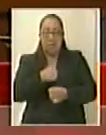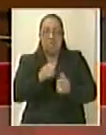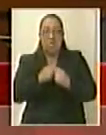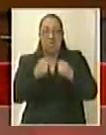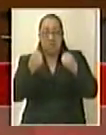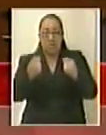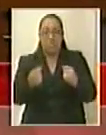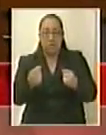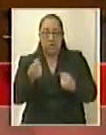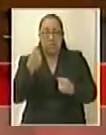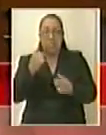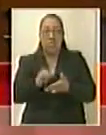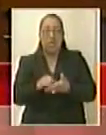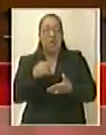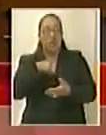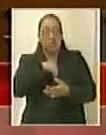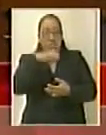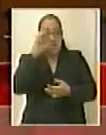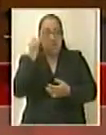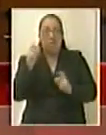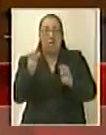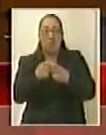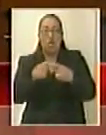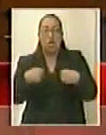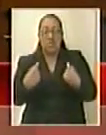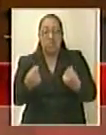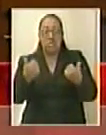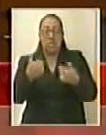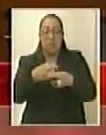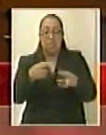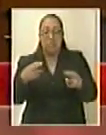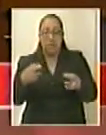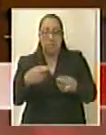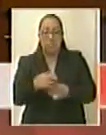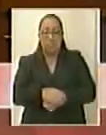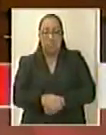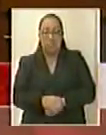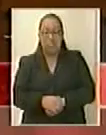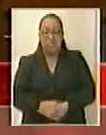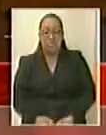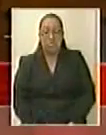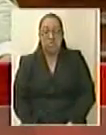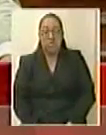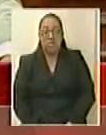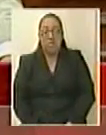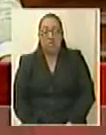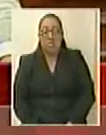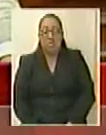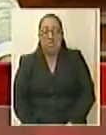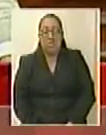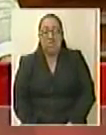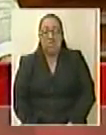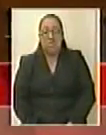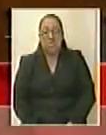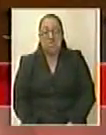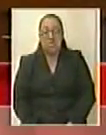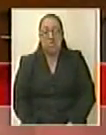esta lucha porque creo que nosotros somos congresistas del pueblo denle tiempo para